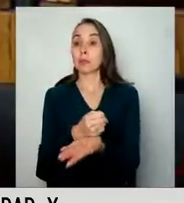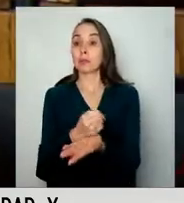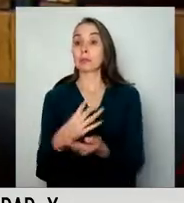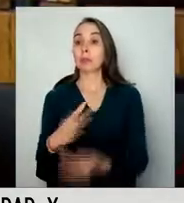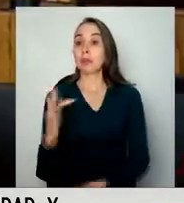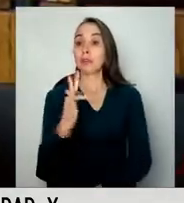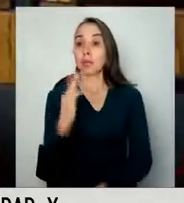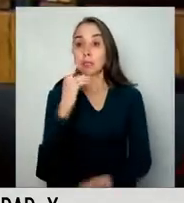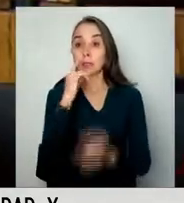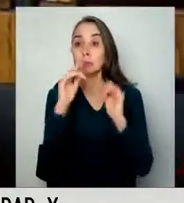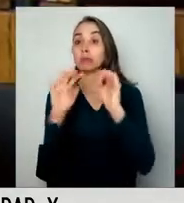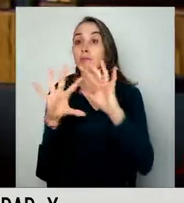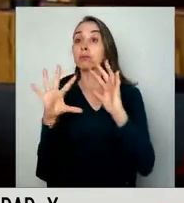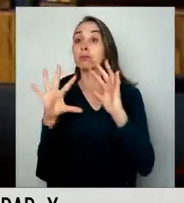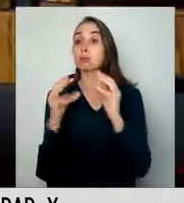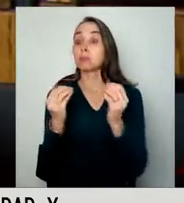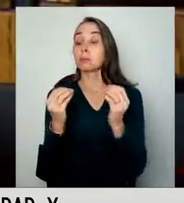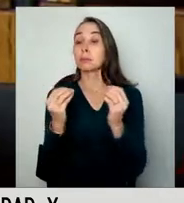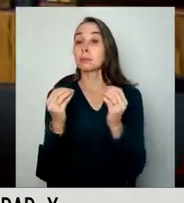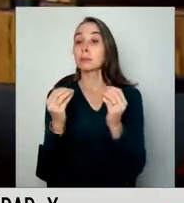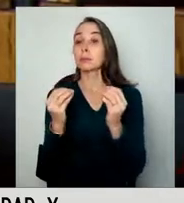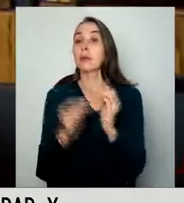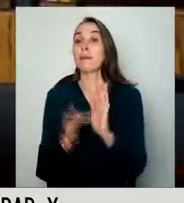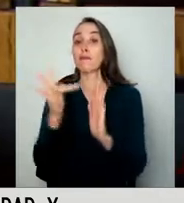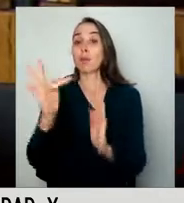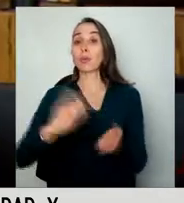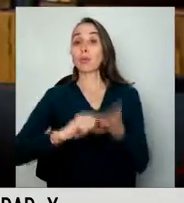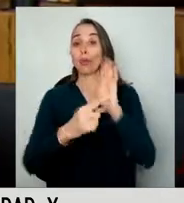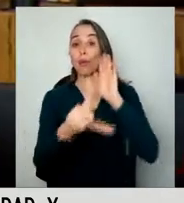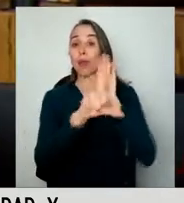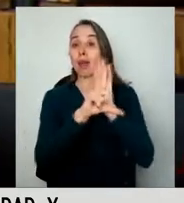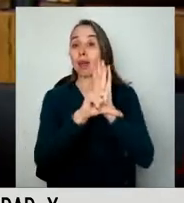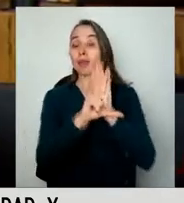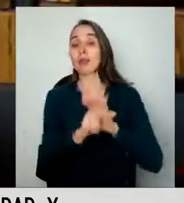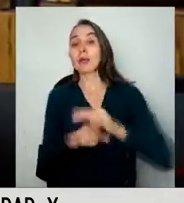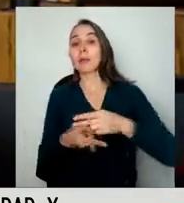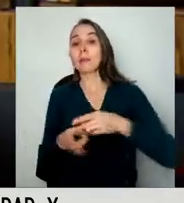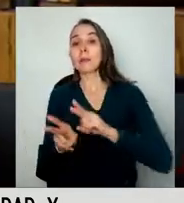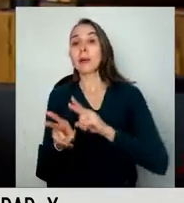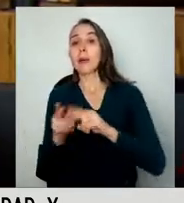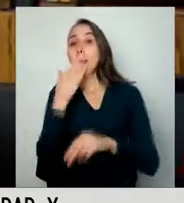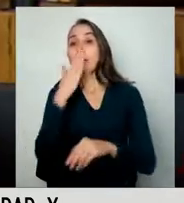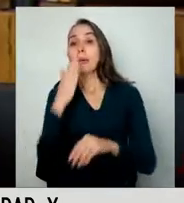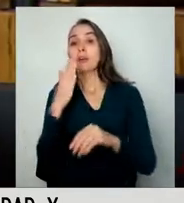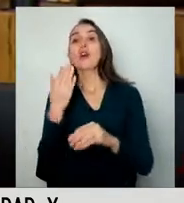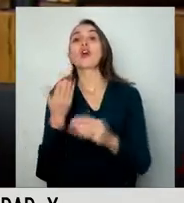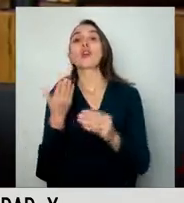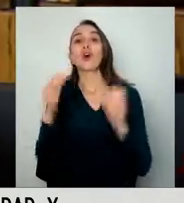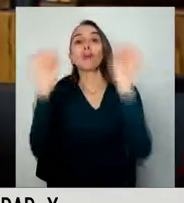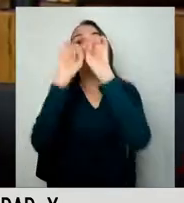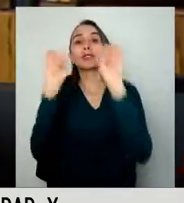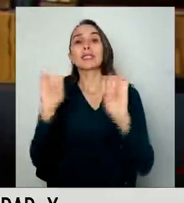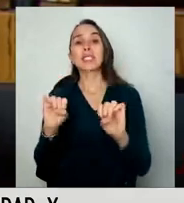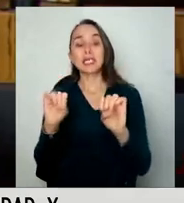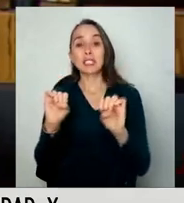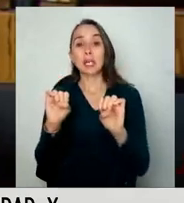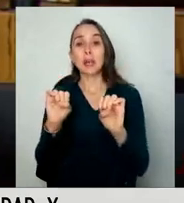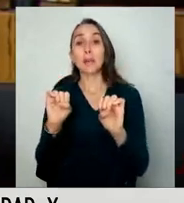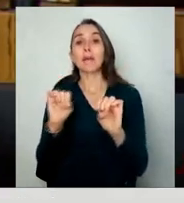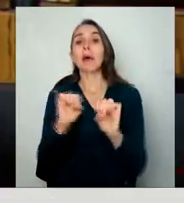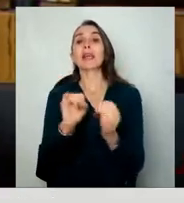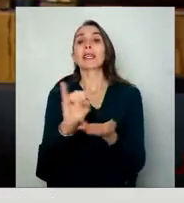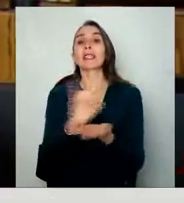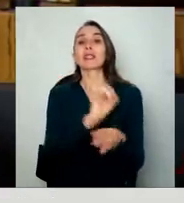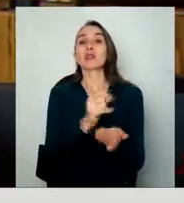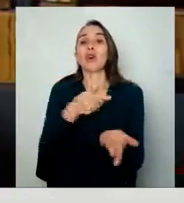destacarlo va a permitir mejorar el sistema de compras públicas de contratación de servicio de organismos